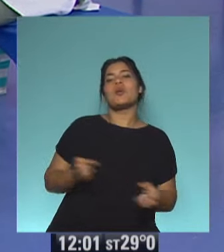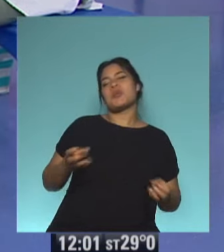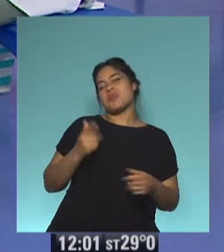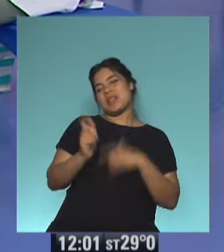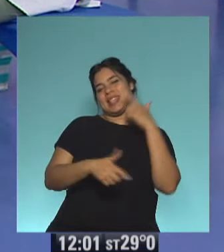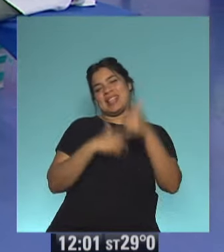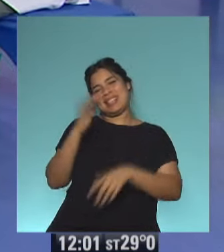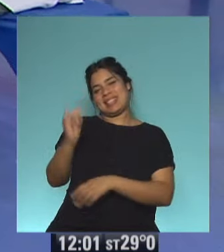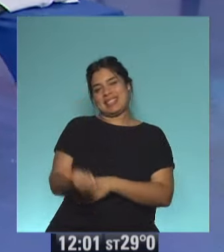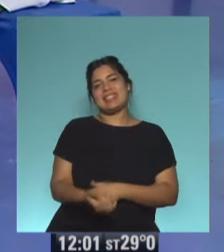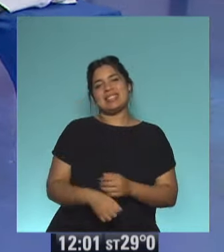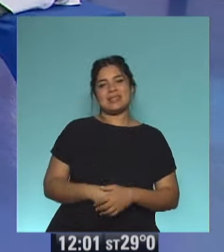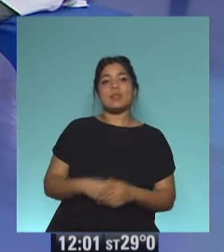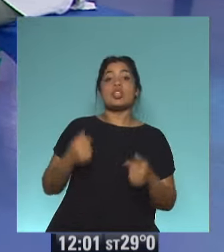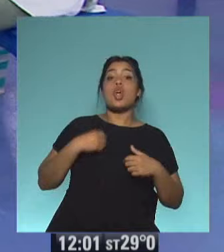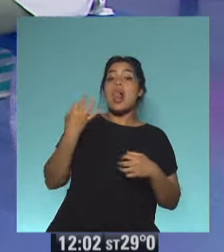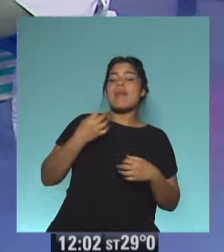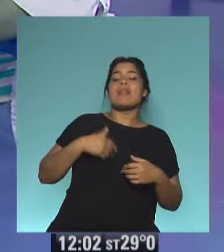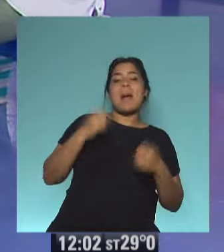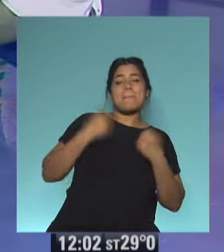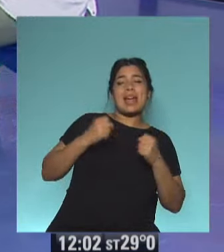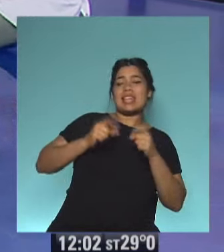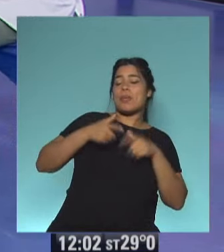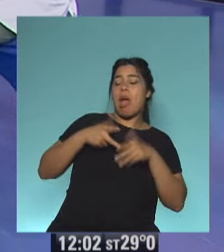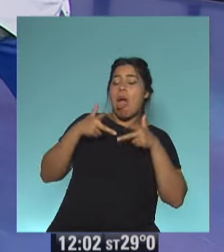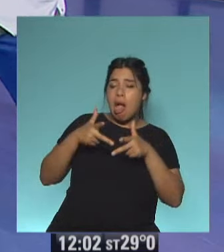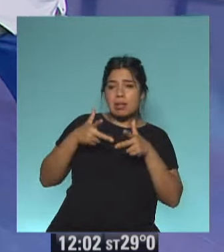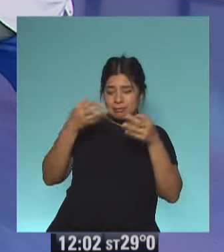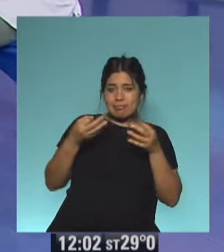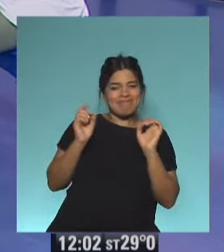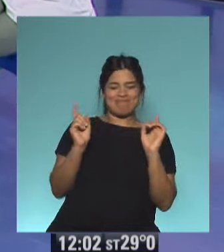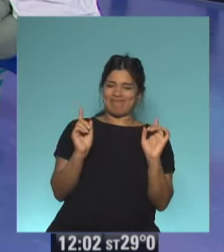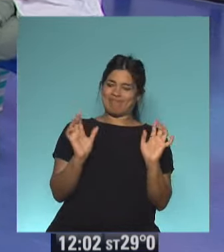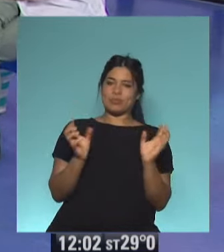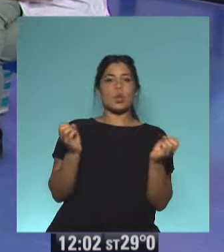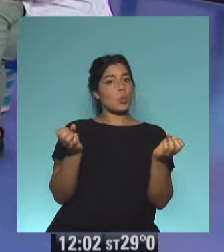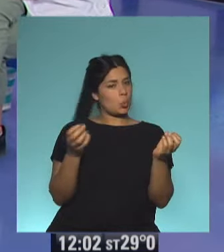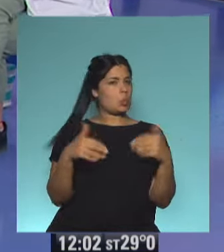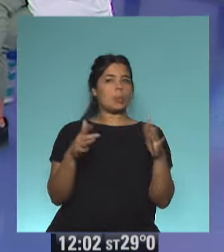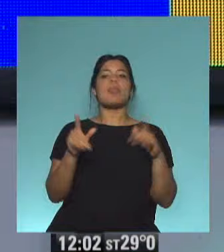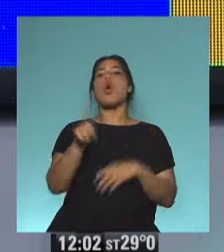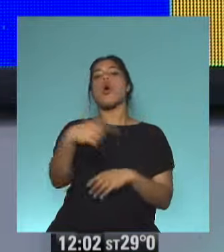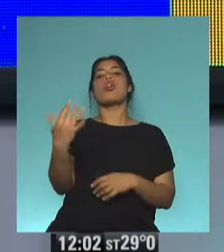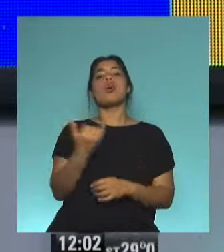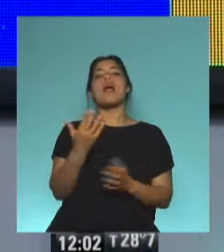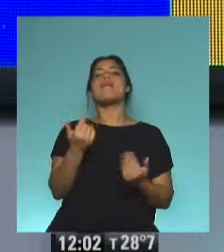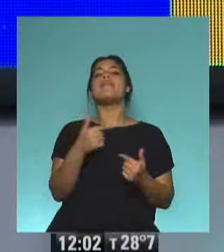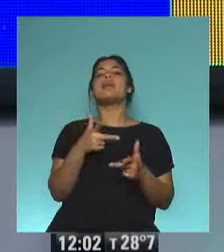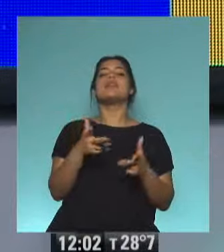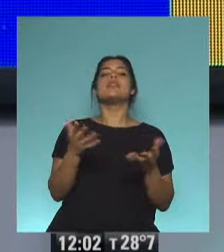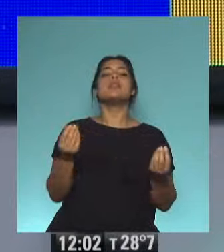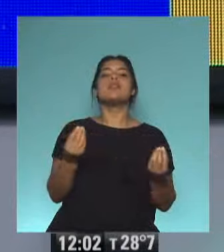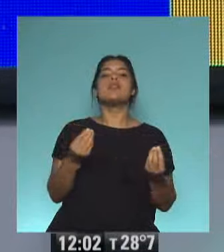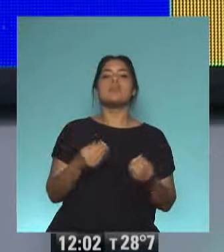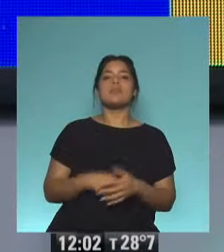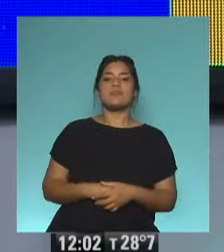No, pero no me sale. Hay que practicarlos un montón, ahí está el juego, está buenísimo. Y tenemos otro que dice así. Yunga